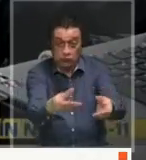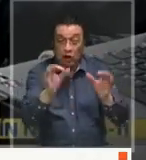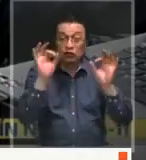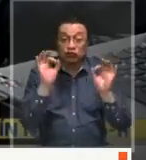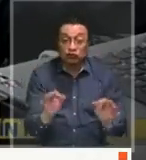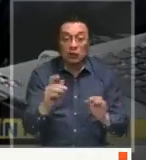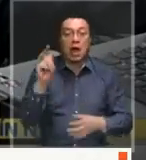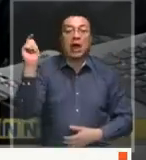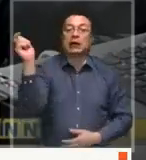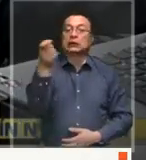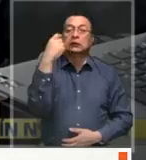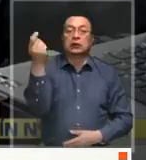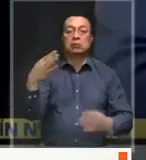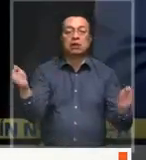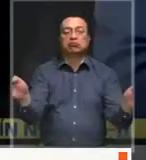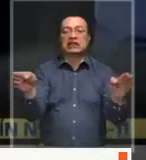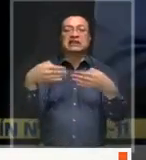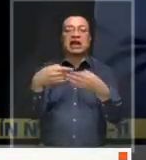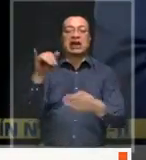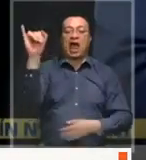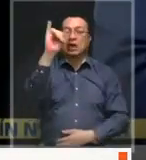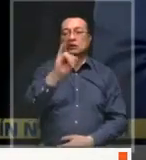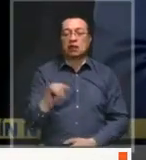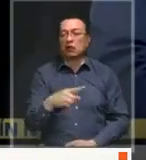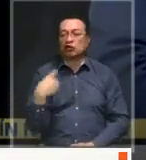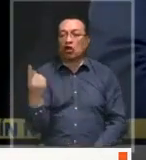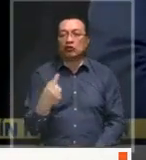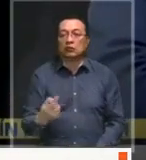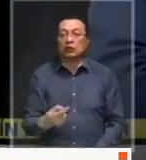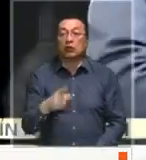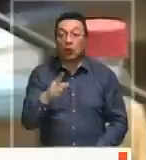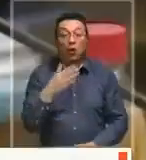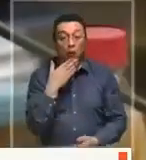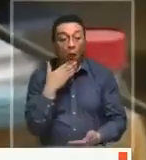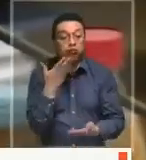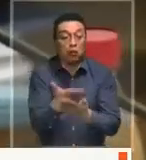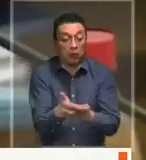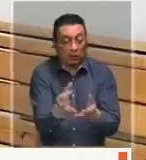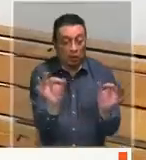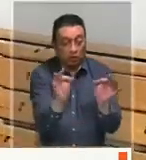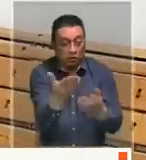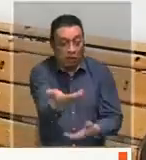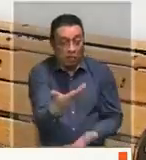en septiembre está cerrado el sistema ISAPRE. Pero ustedes no hacen ninguna propuesta concreta.